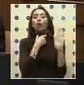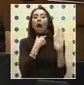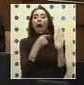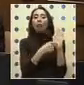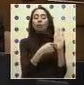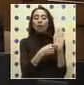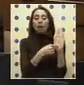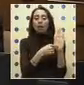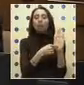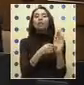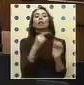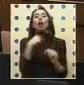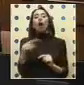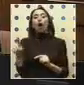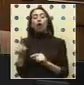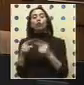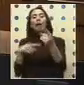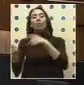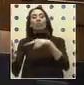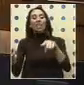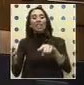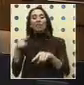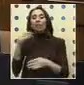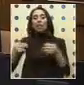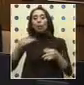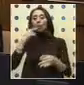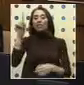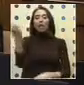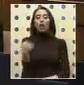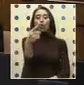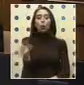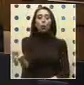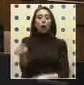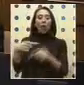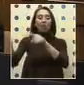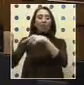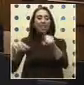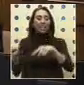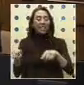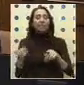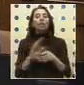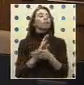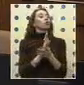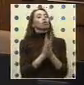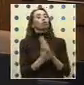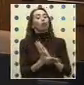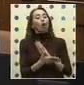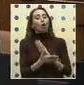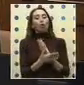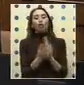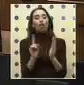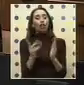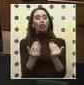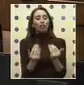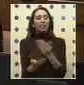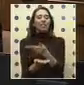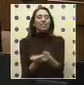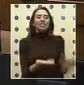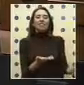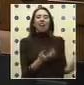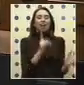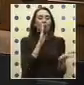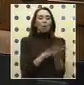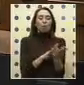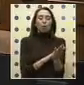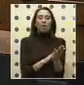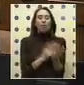que provengan también de diligencias que sean declaradas nulas, y por cierto, de todo aquello que es innecesario, sea por